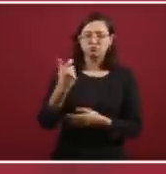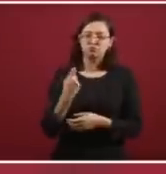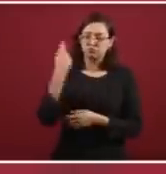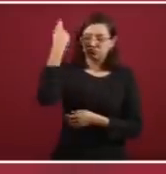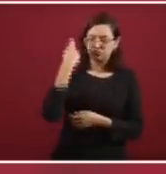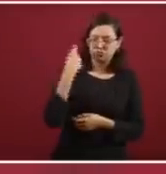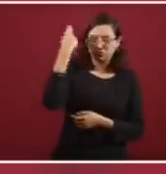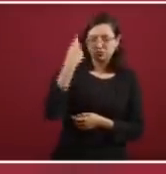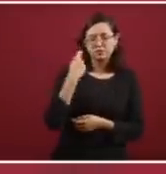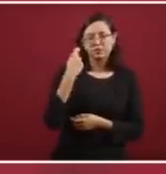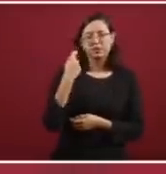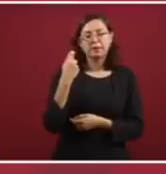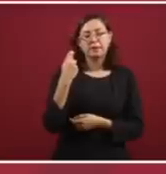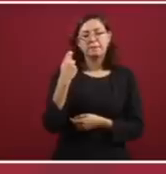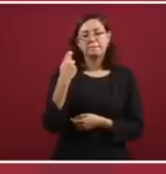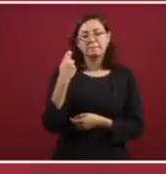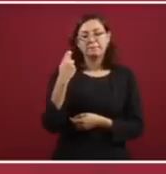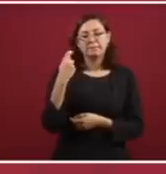pensión,